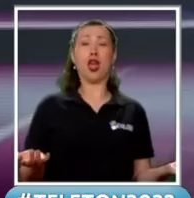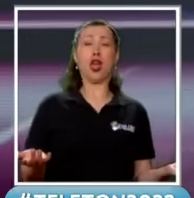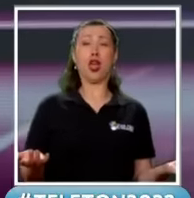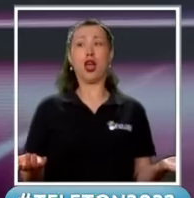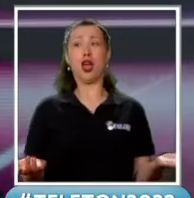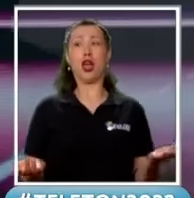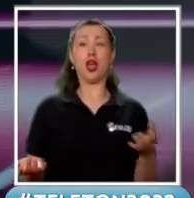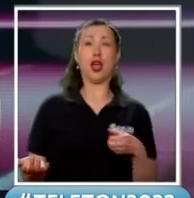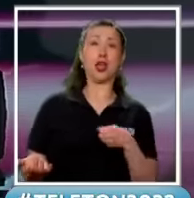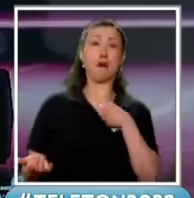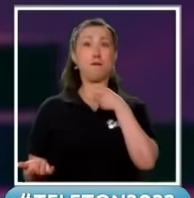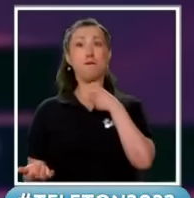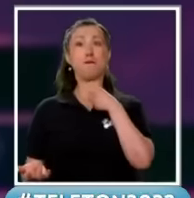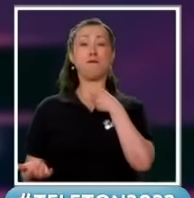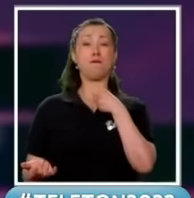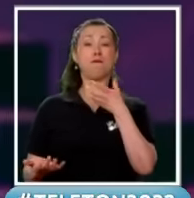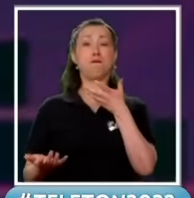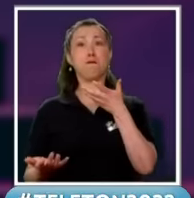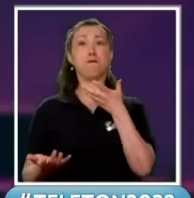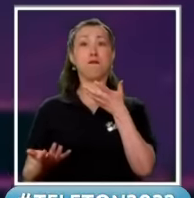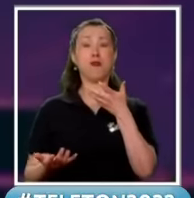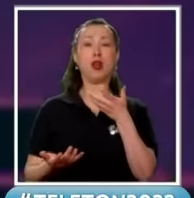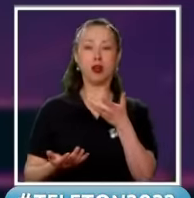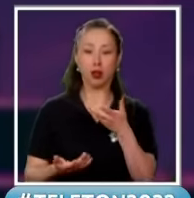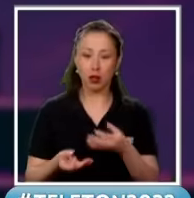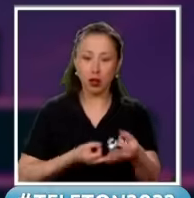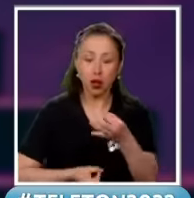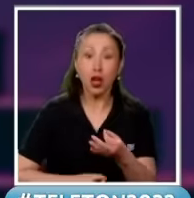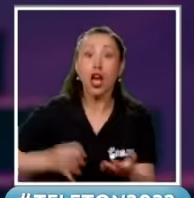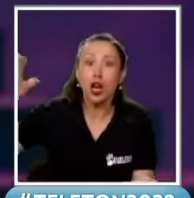al sur de Arica. Weón, y funcionaba.